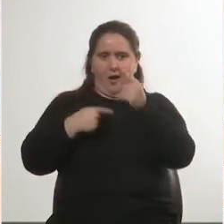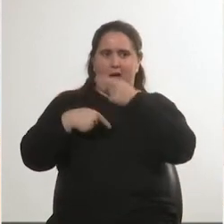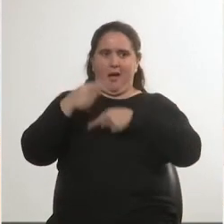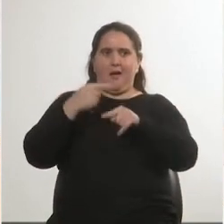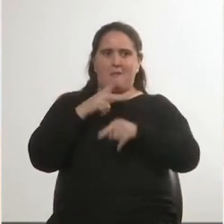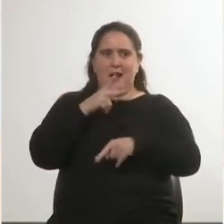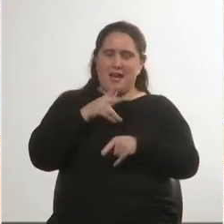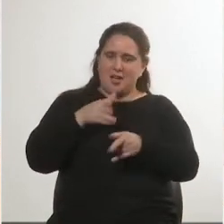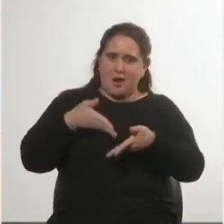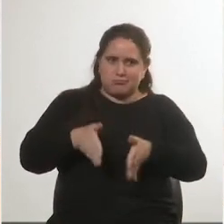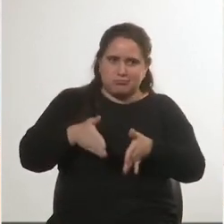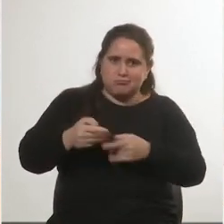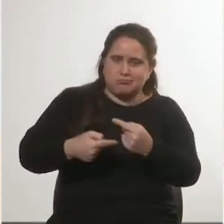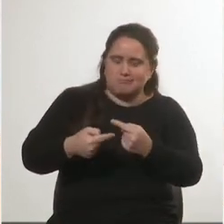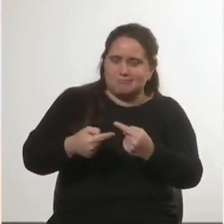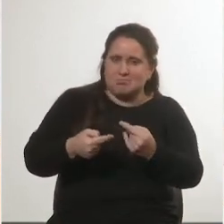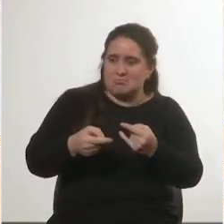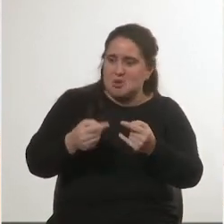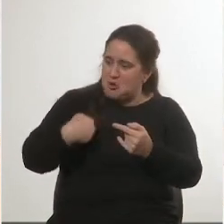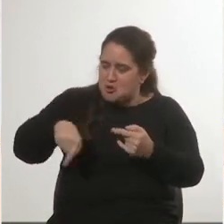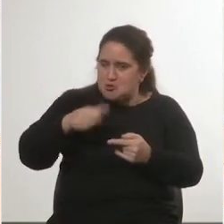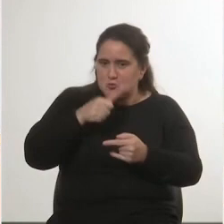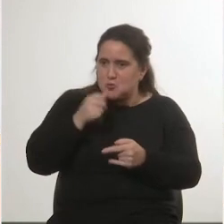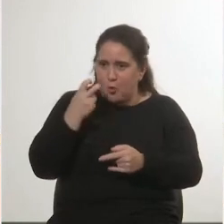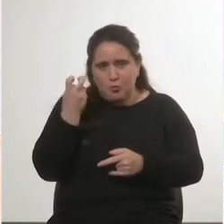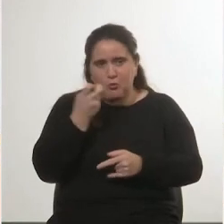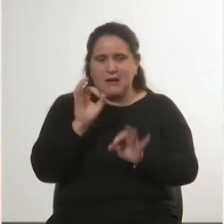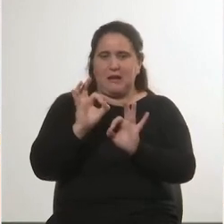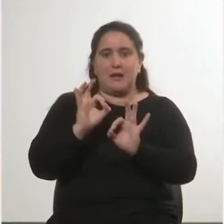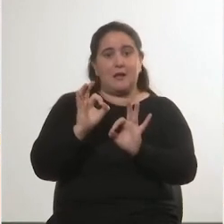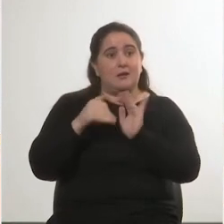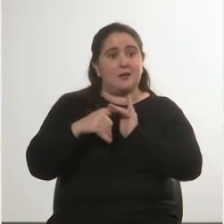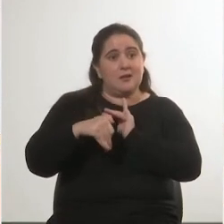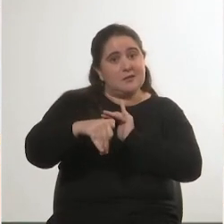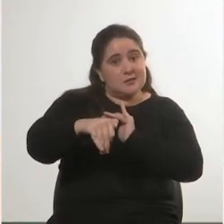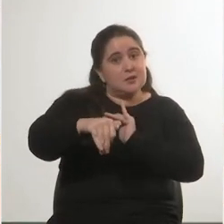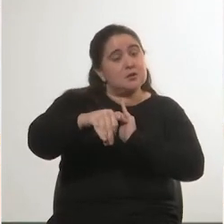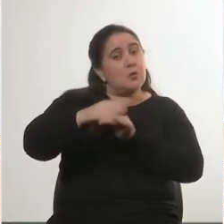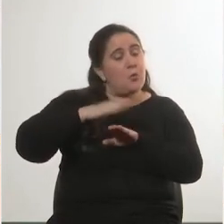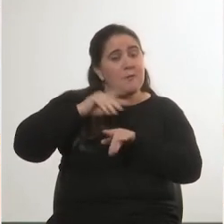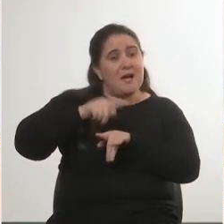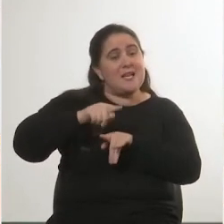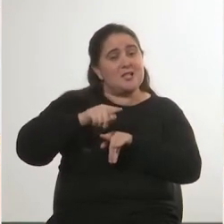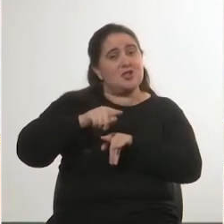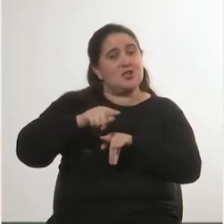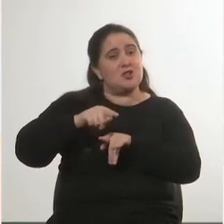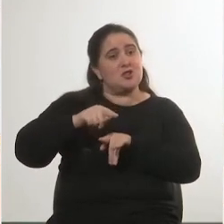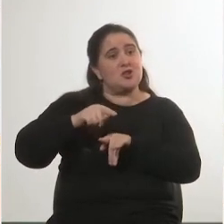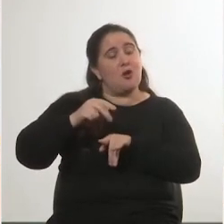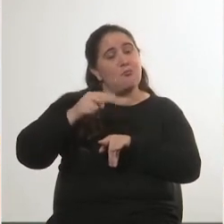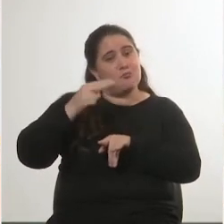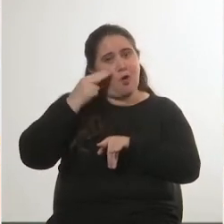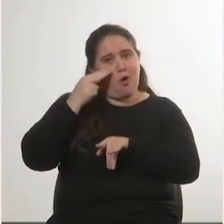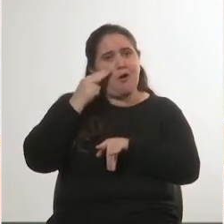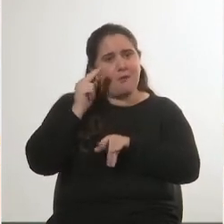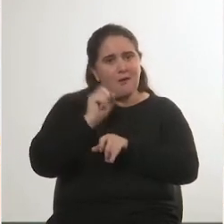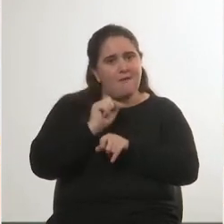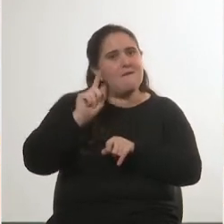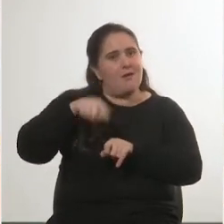situación, que a la larga nos va a poner en cuestión la existencia o la